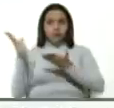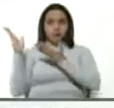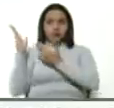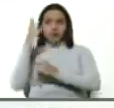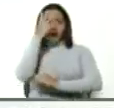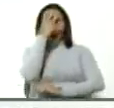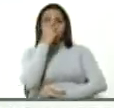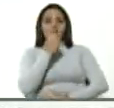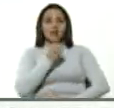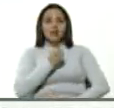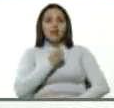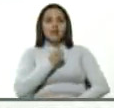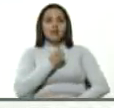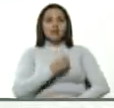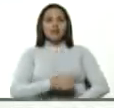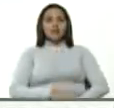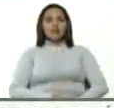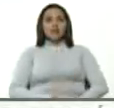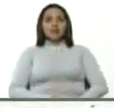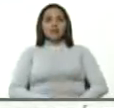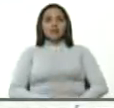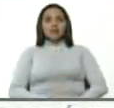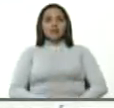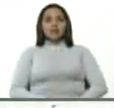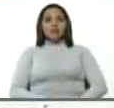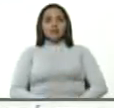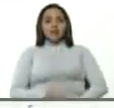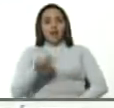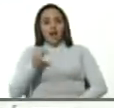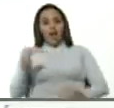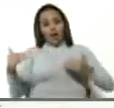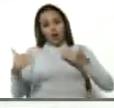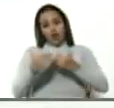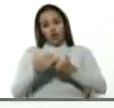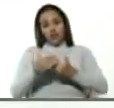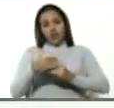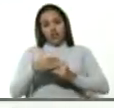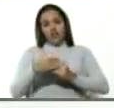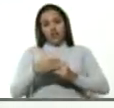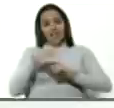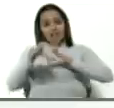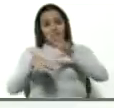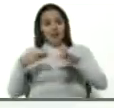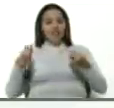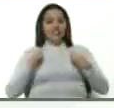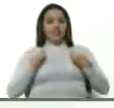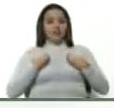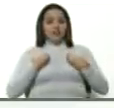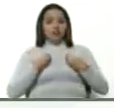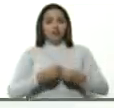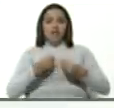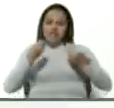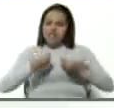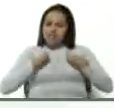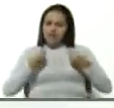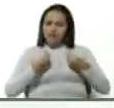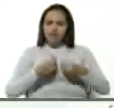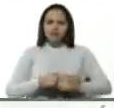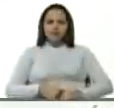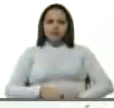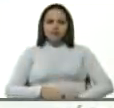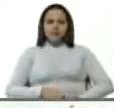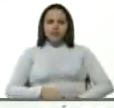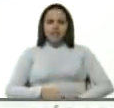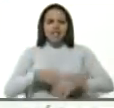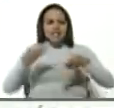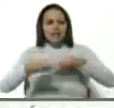dantesca, que atenta contra seres vivos. Yo siempre he dicho que quien